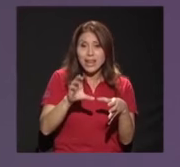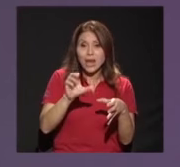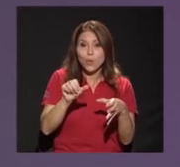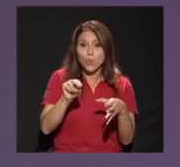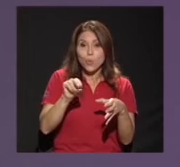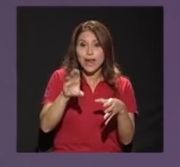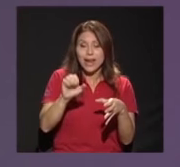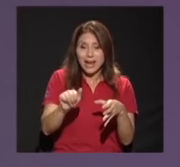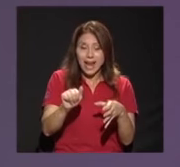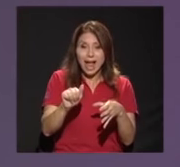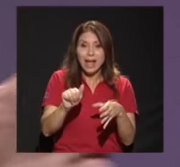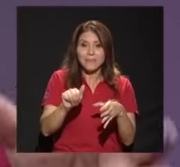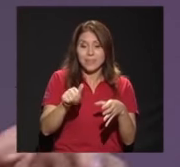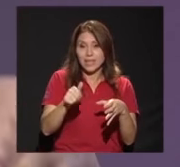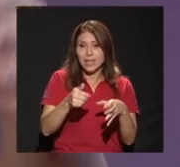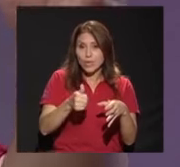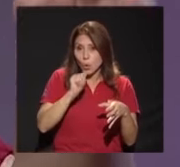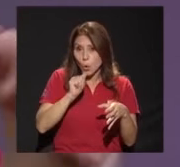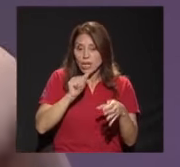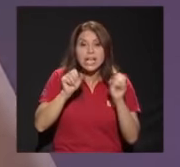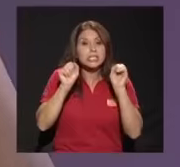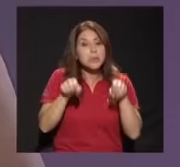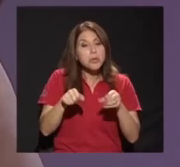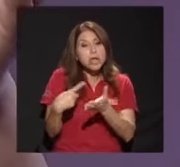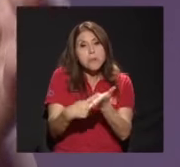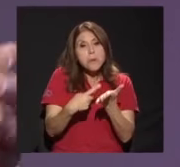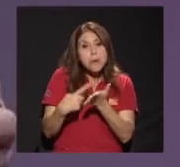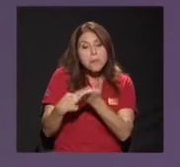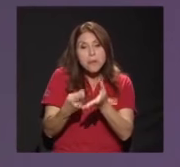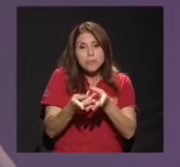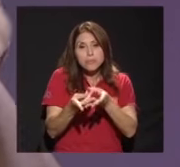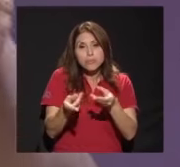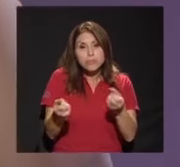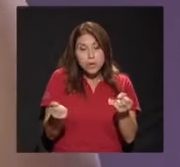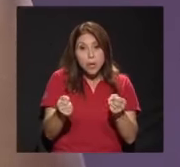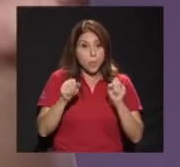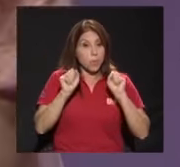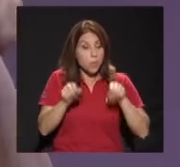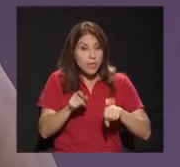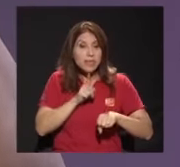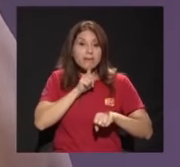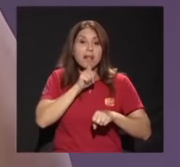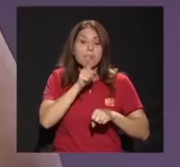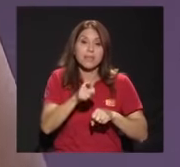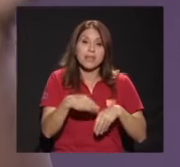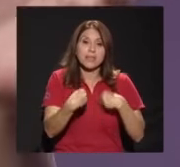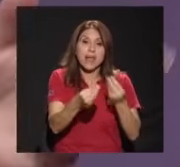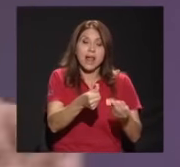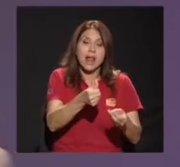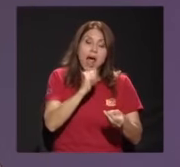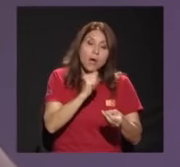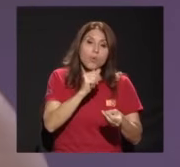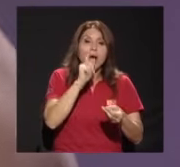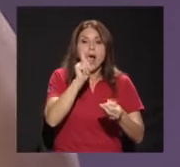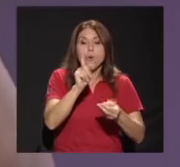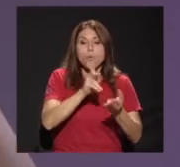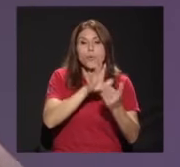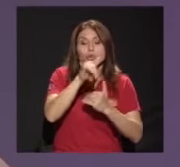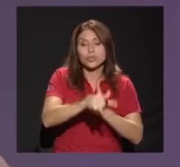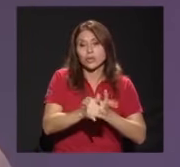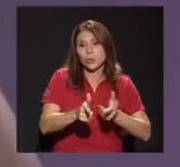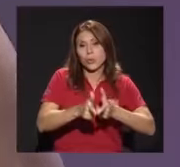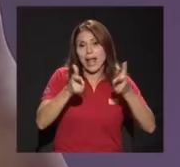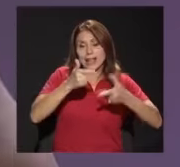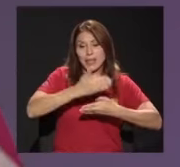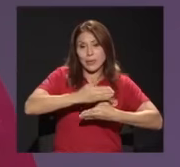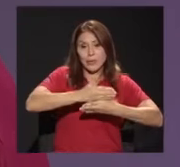si es posible o no es posible abastecer un megaproyecto, ¿verdad? Que podría ser una mina, un proyecto hidroeléctrico, un hotel, o sea,